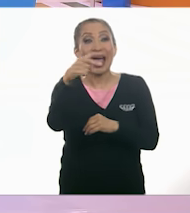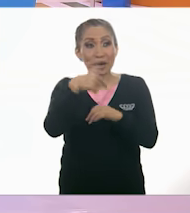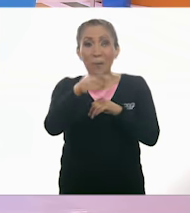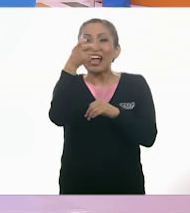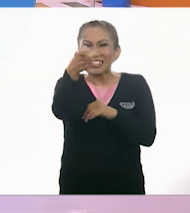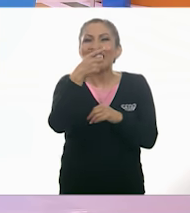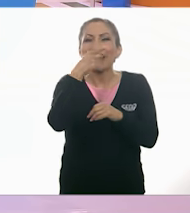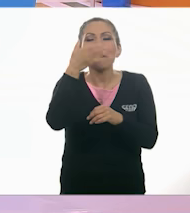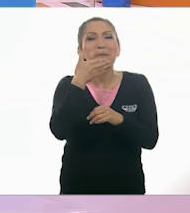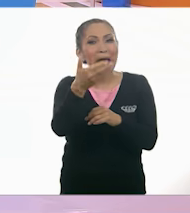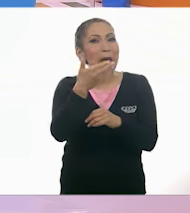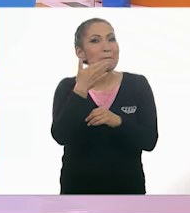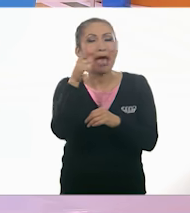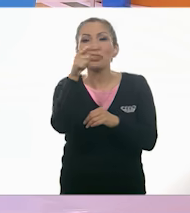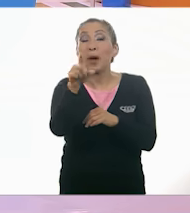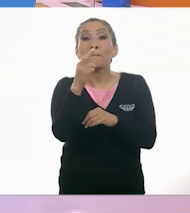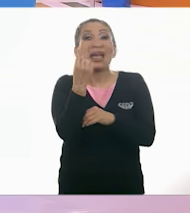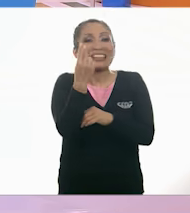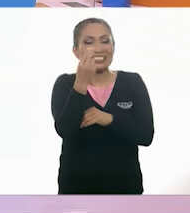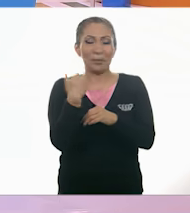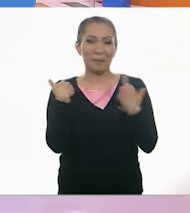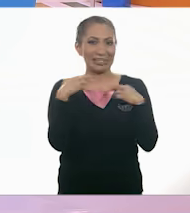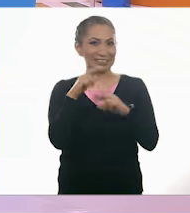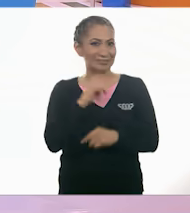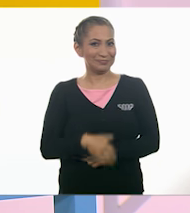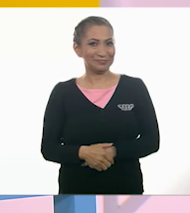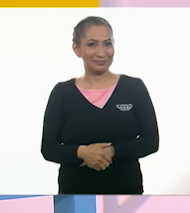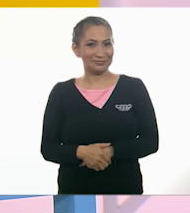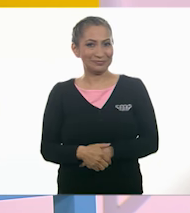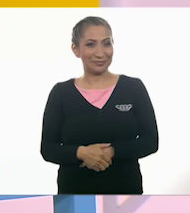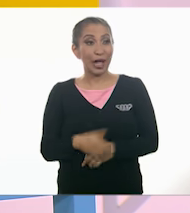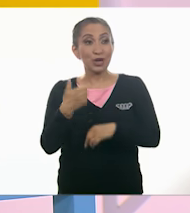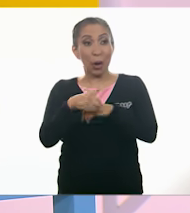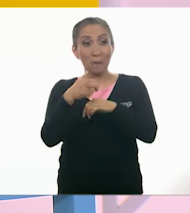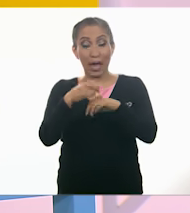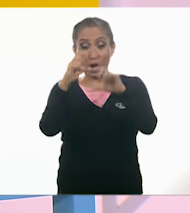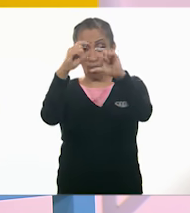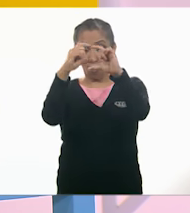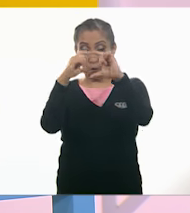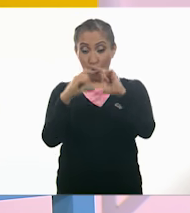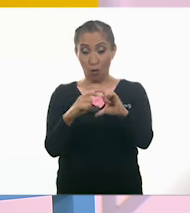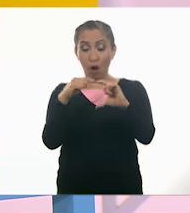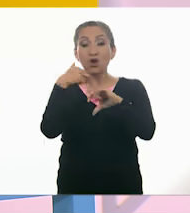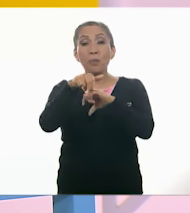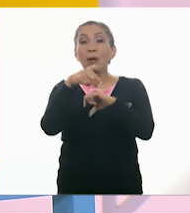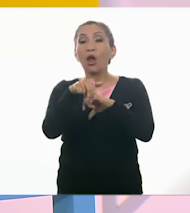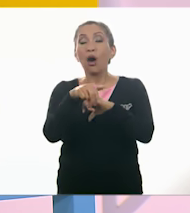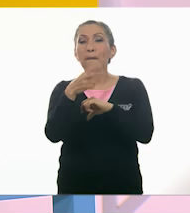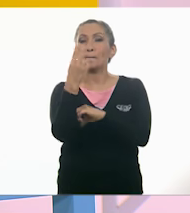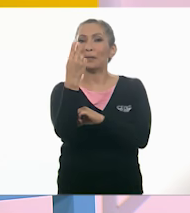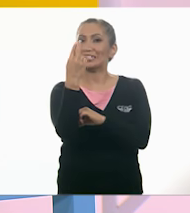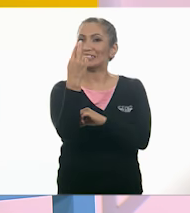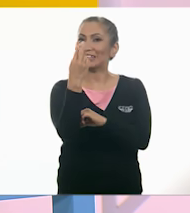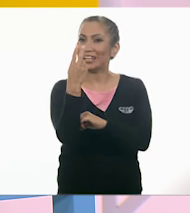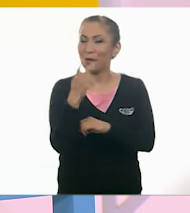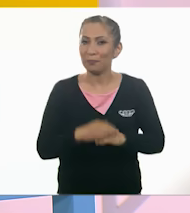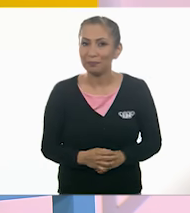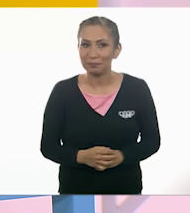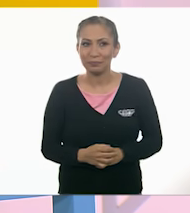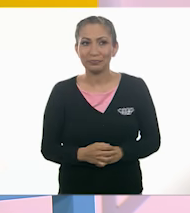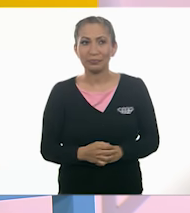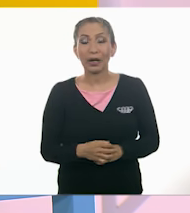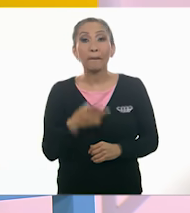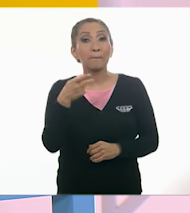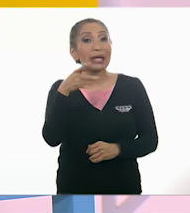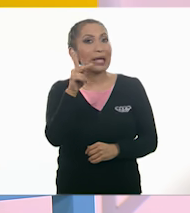el que dijiste! ¡Muy bien! ¡Es el 25, maestra! Ok, entonces el número que iría de este lado es el número... ¡25!